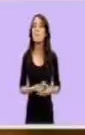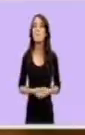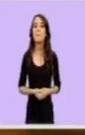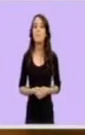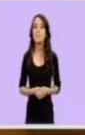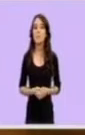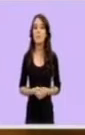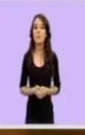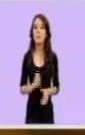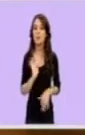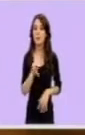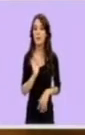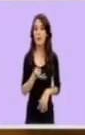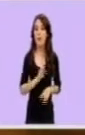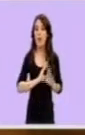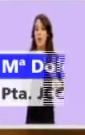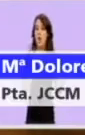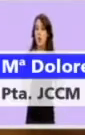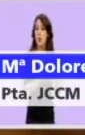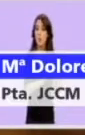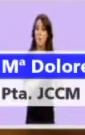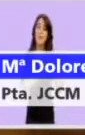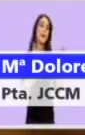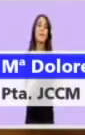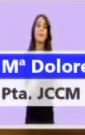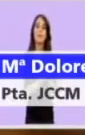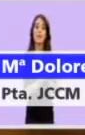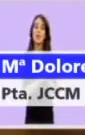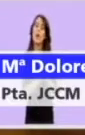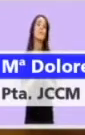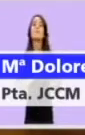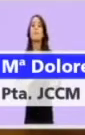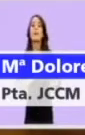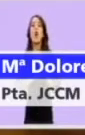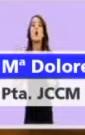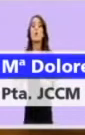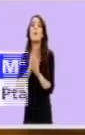parlamentarias. El Grupo Parlamentario Popular se ausentó en alguna ocasión de las Cortes.